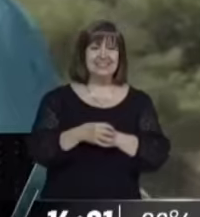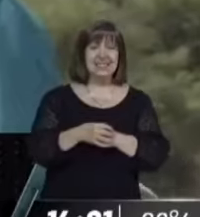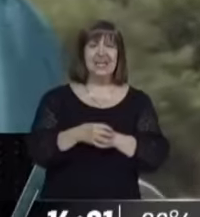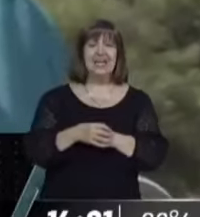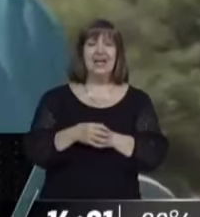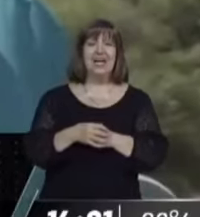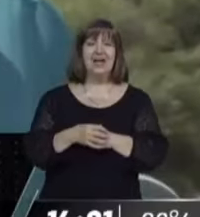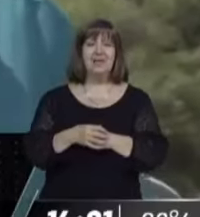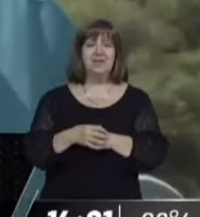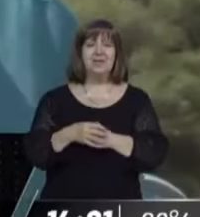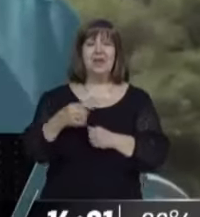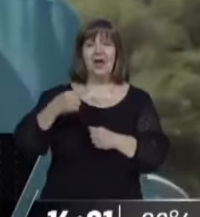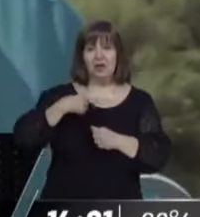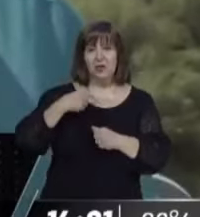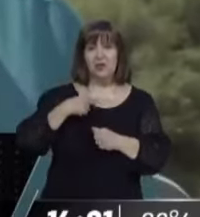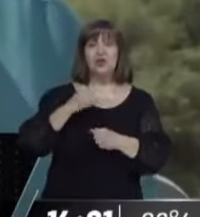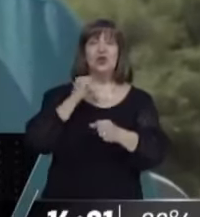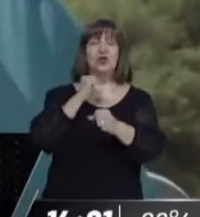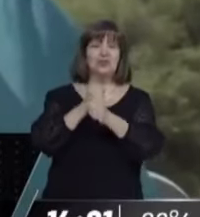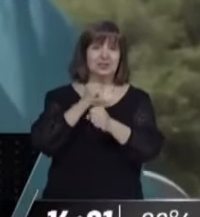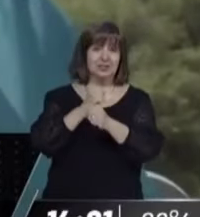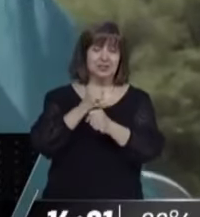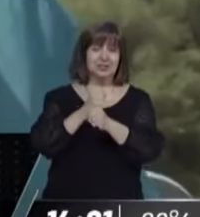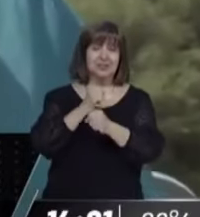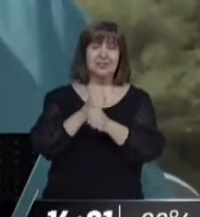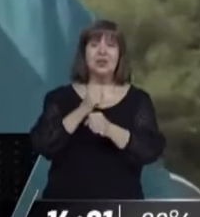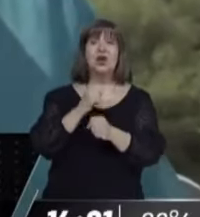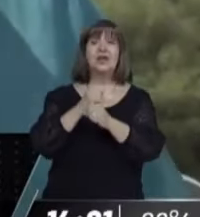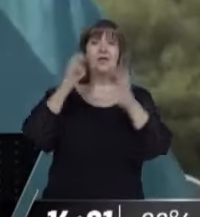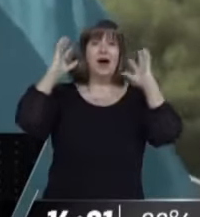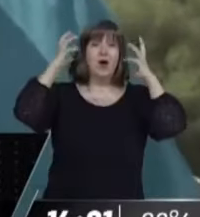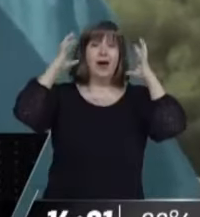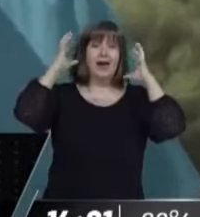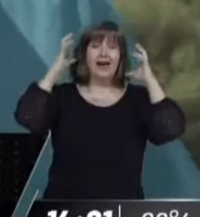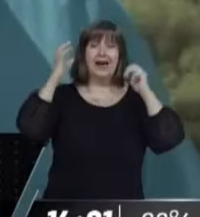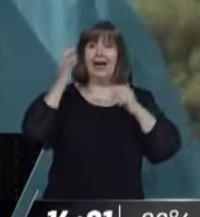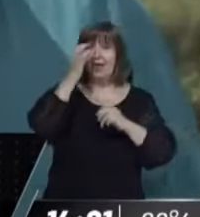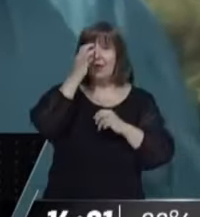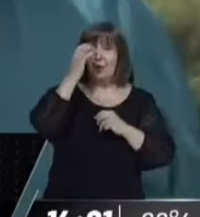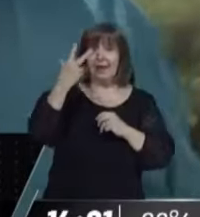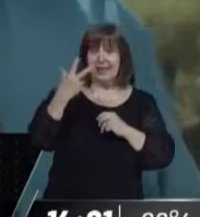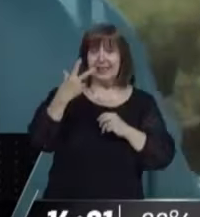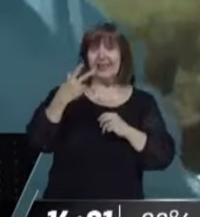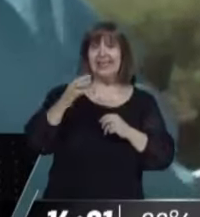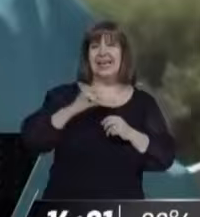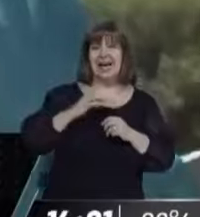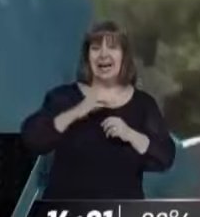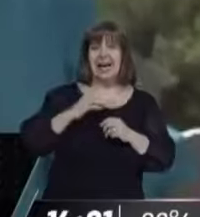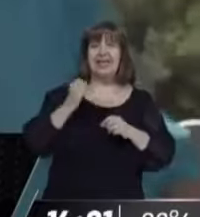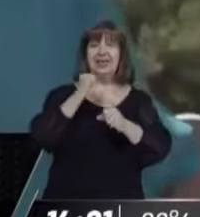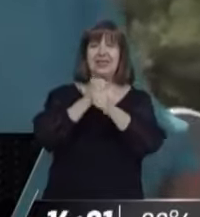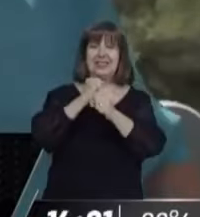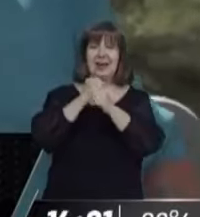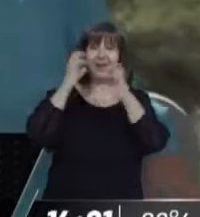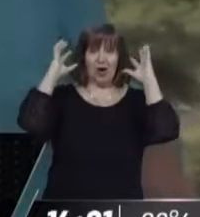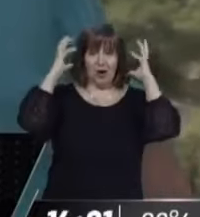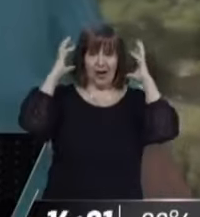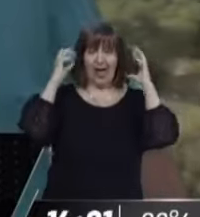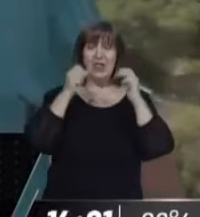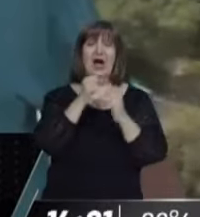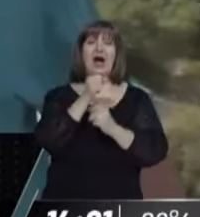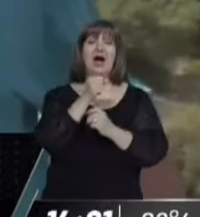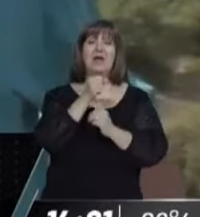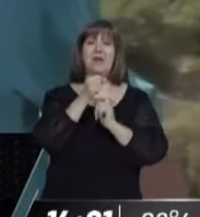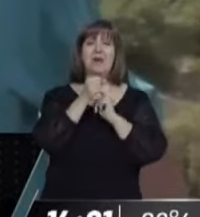estoy trabajando en la radio, tengo un programa de radio hace 23 años. Con razón. Bueno, es que me vas a quitar el lugar acá. La fiesta